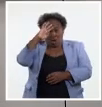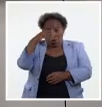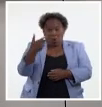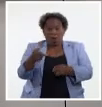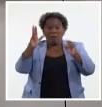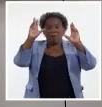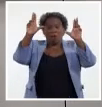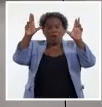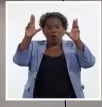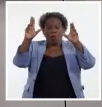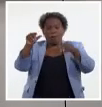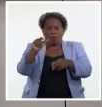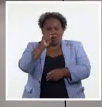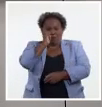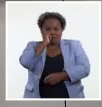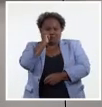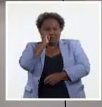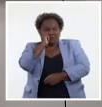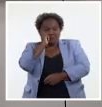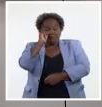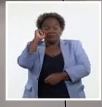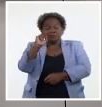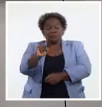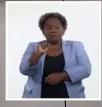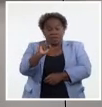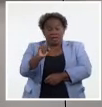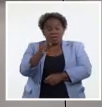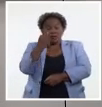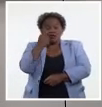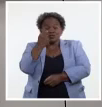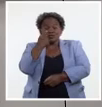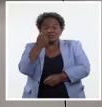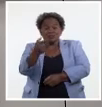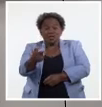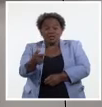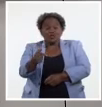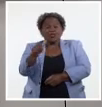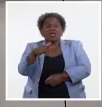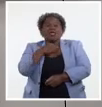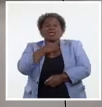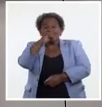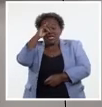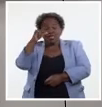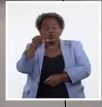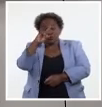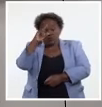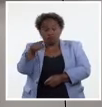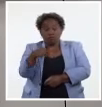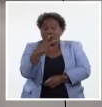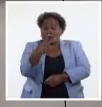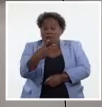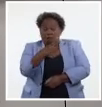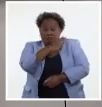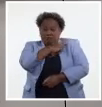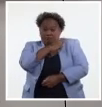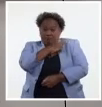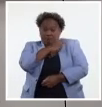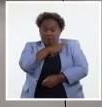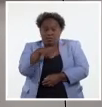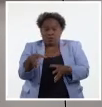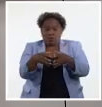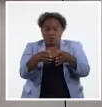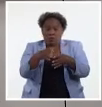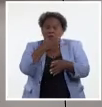rama masculina. En ello, mucho ha influido el conocimiento y el empeño de Jesús Cruz, quien está al frente de las selecciones juveniles y de